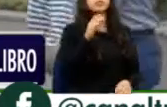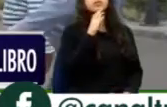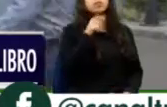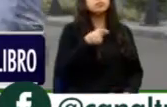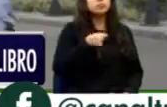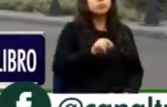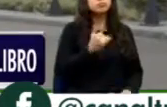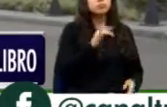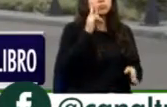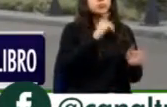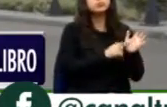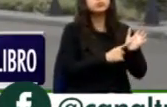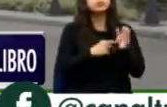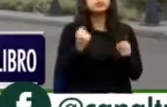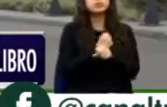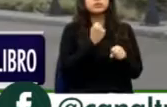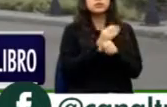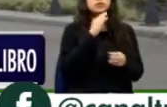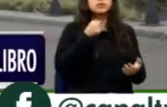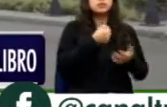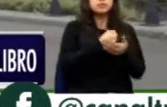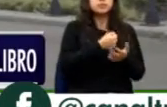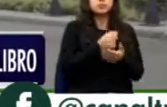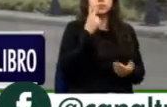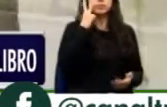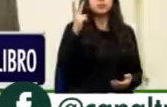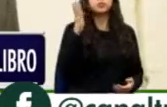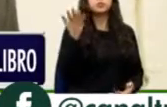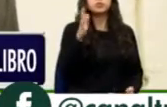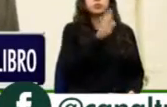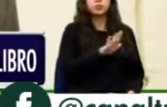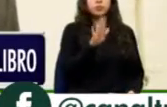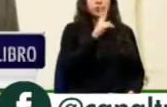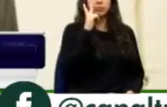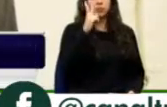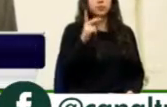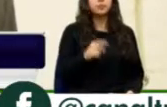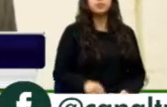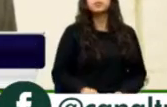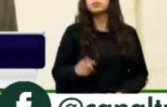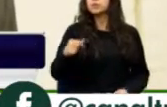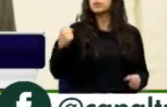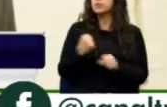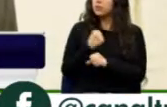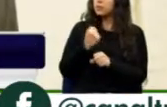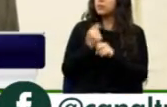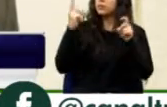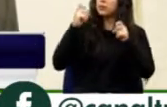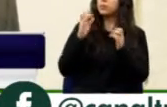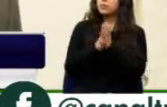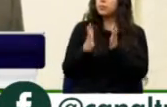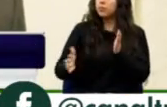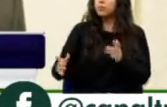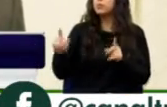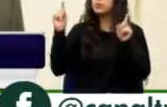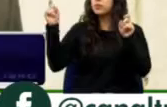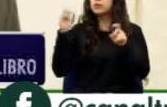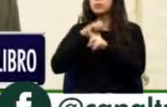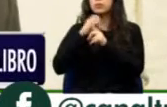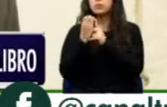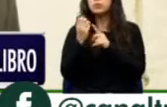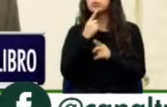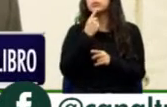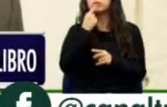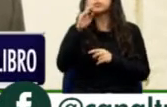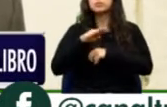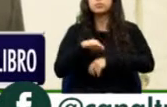quienes impulsan este sector en la capital del departamento. Se viene trabajando con el tema de formadores, en el tema de cultura.